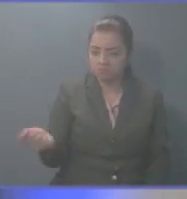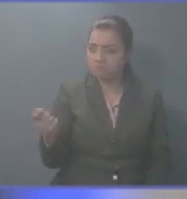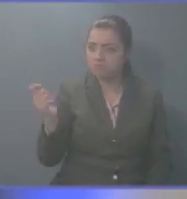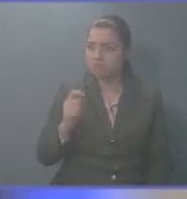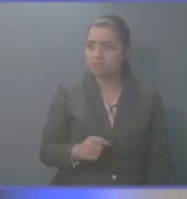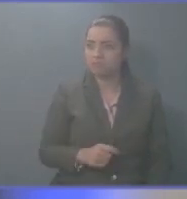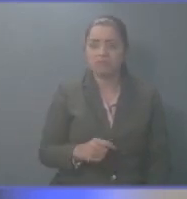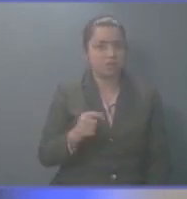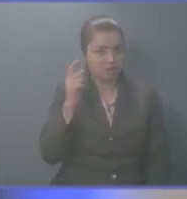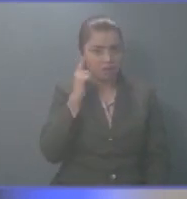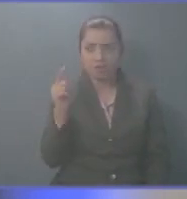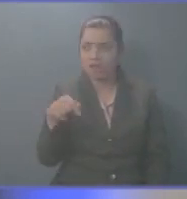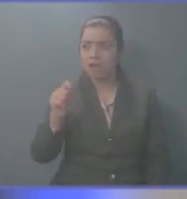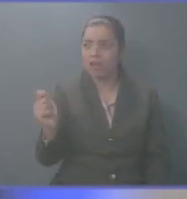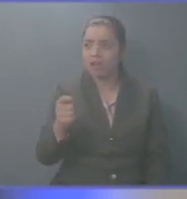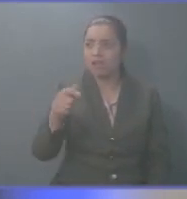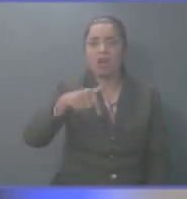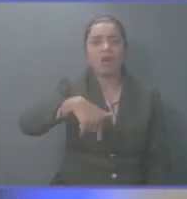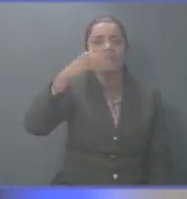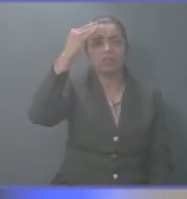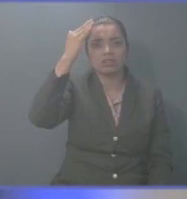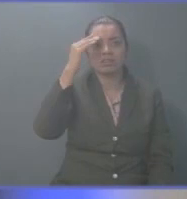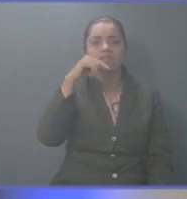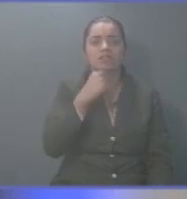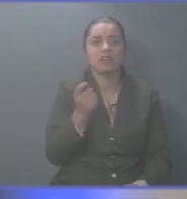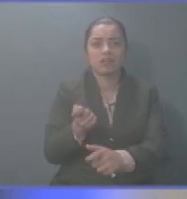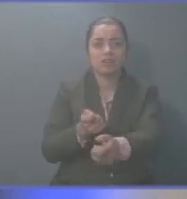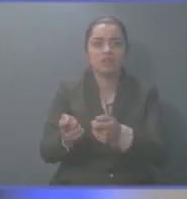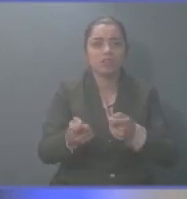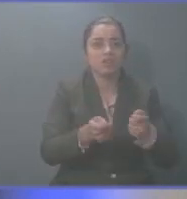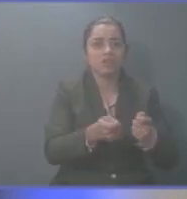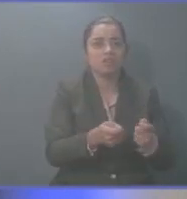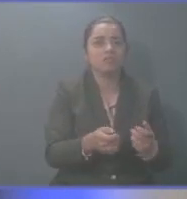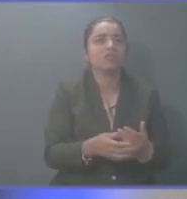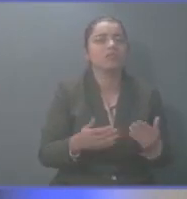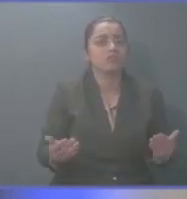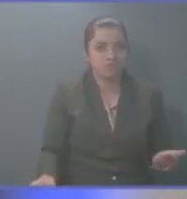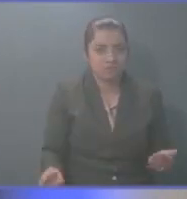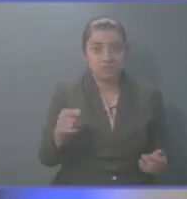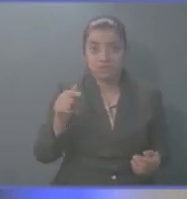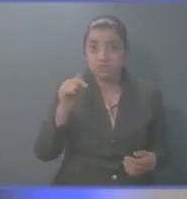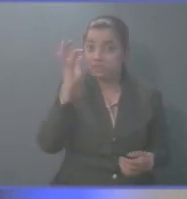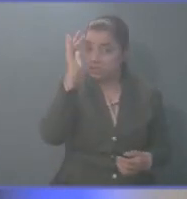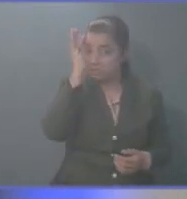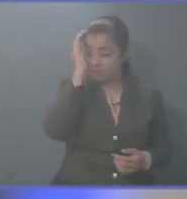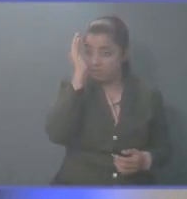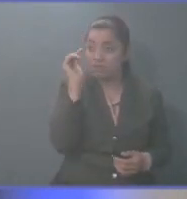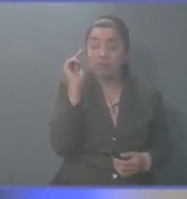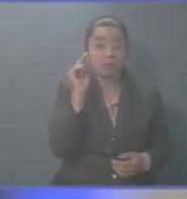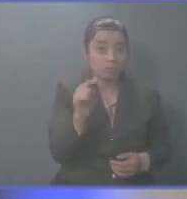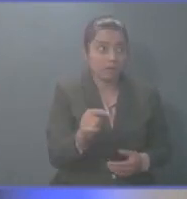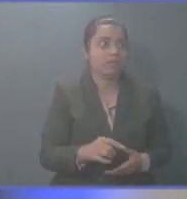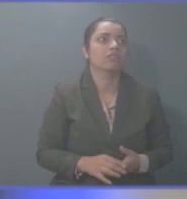están los audios. Ahora se sabe quién tiene el control aquí. Entonces, ese tipo de cosas son preocupantes y cuando tú te